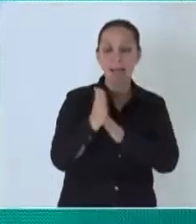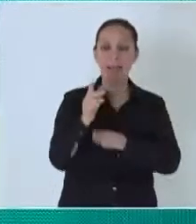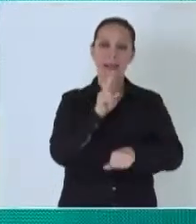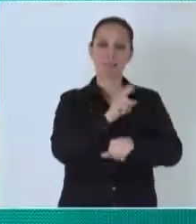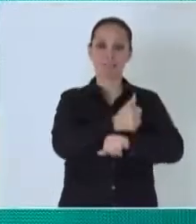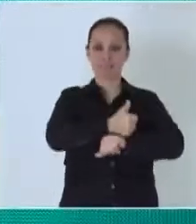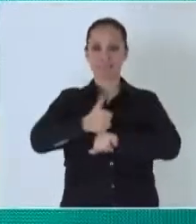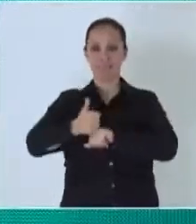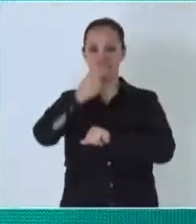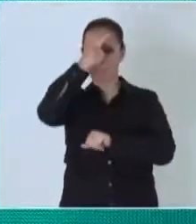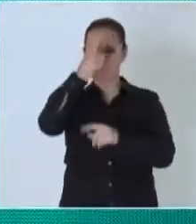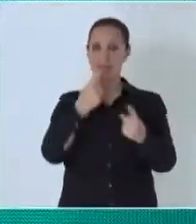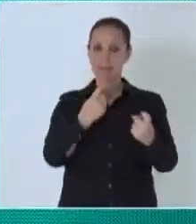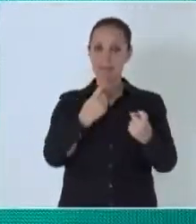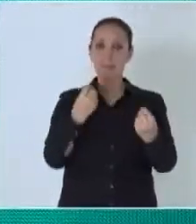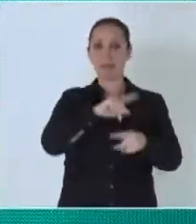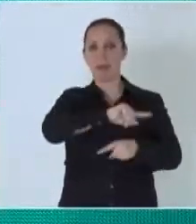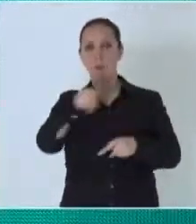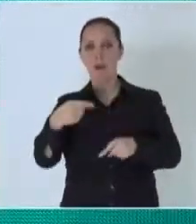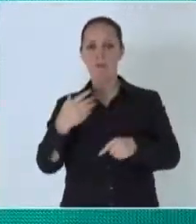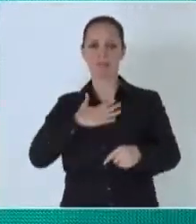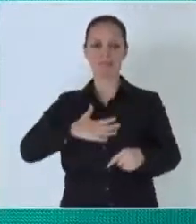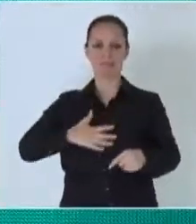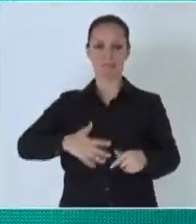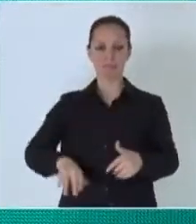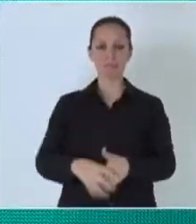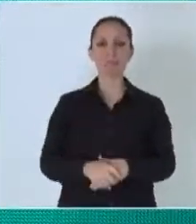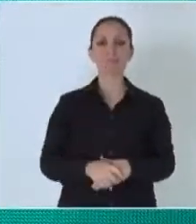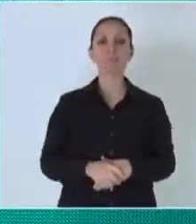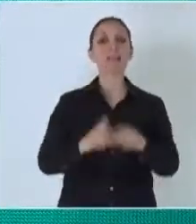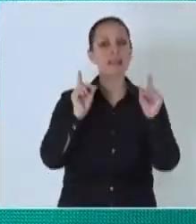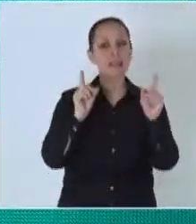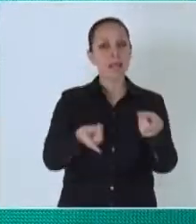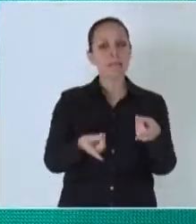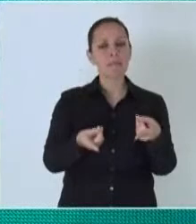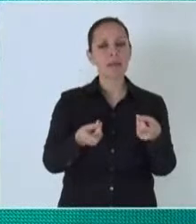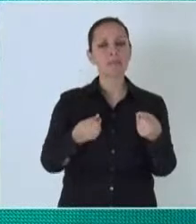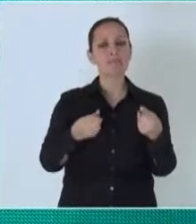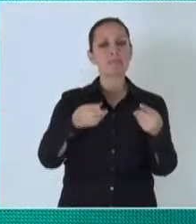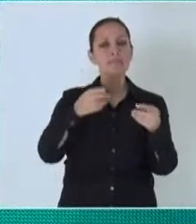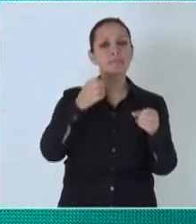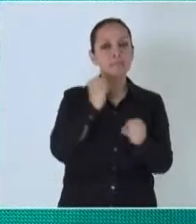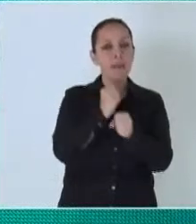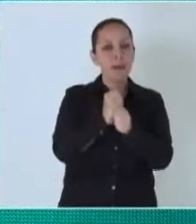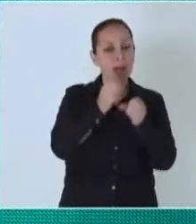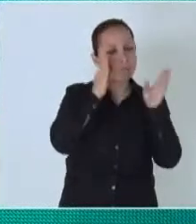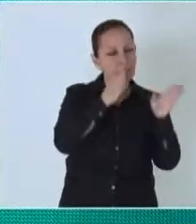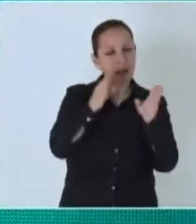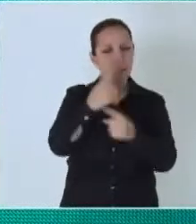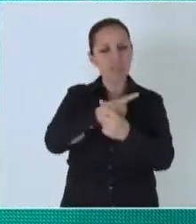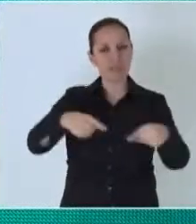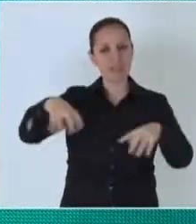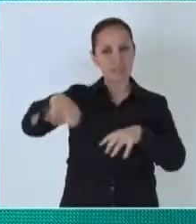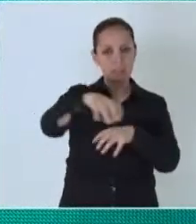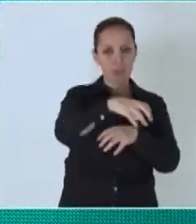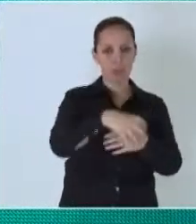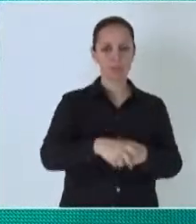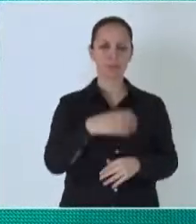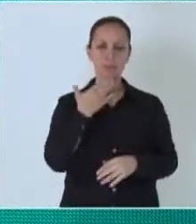regresar a sus casas tranquilos. Vamos a trabajar, por supuesto, para todos los sectores. Muchas gracias. Gracias, gracias.